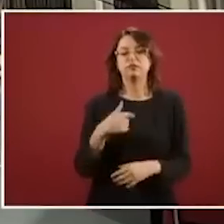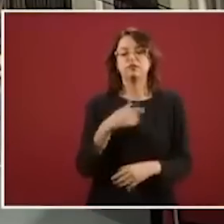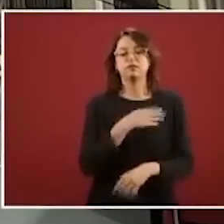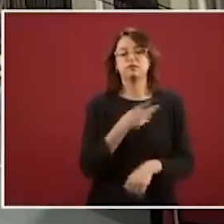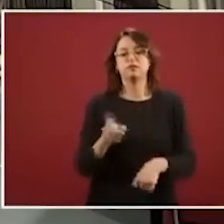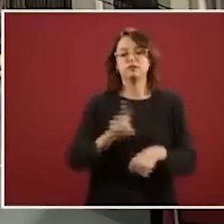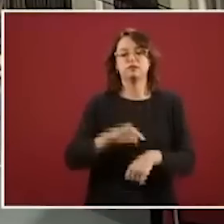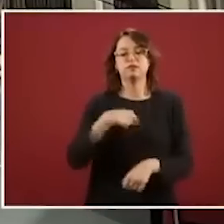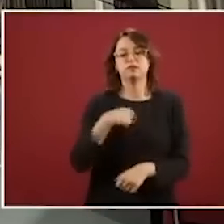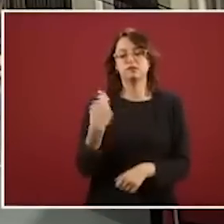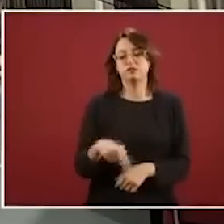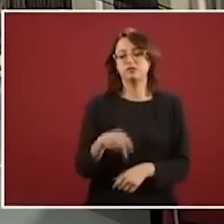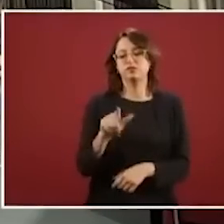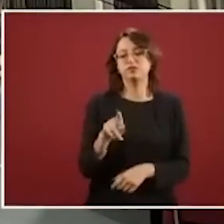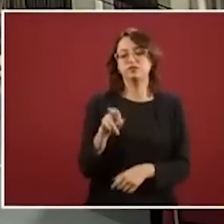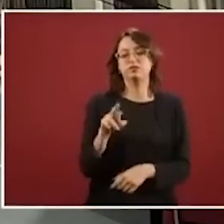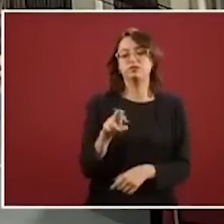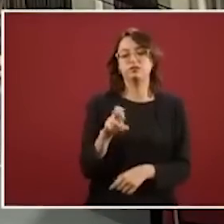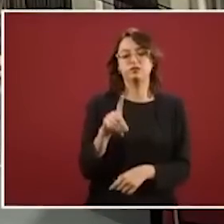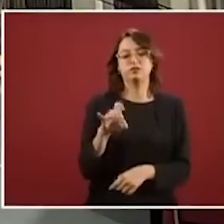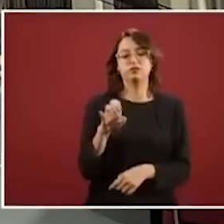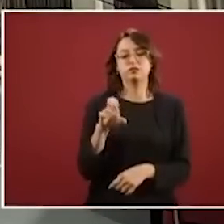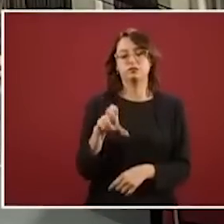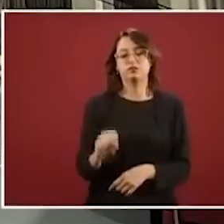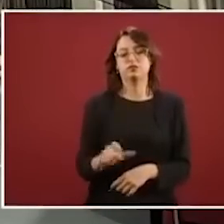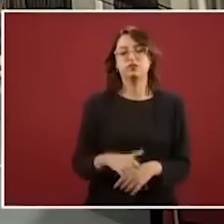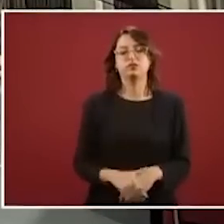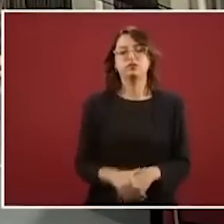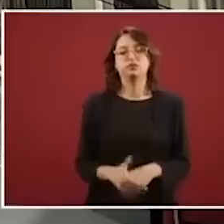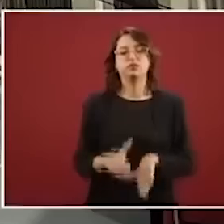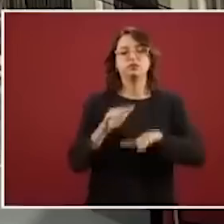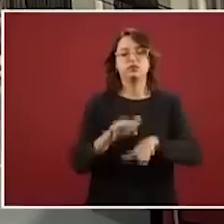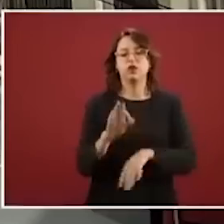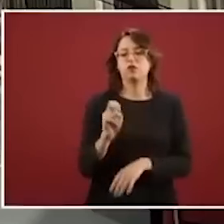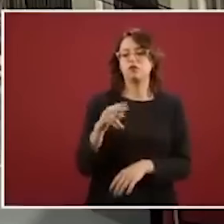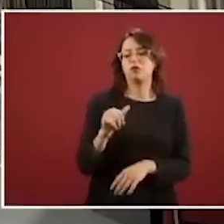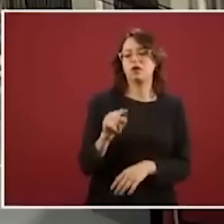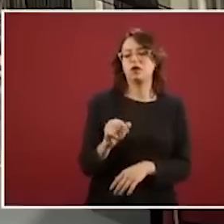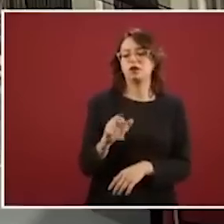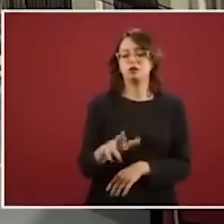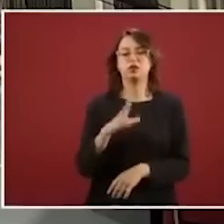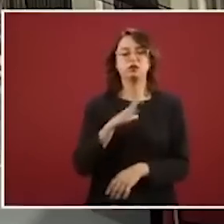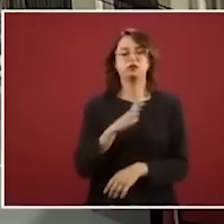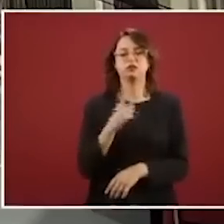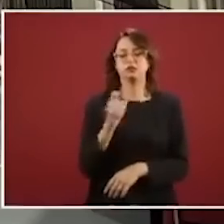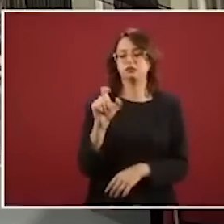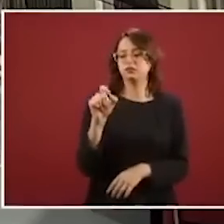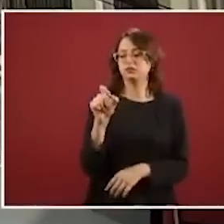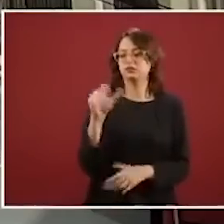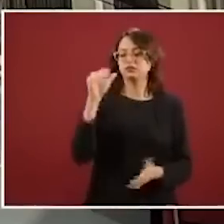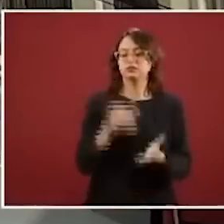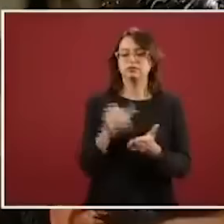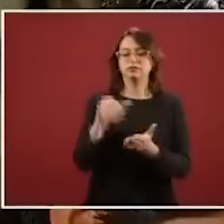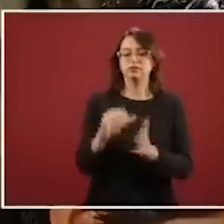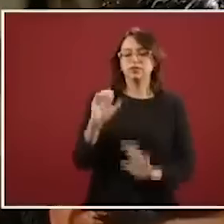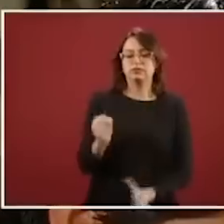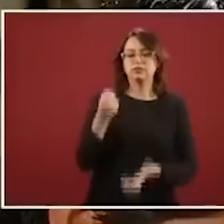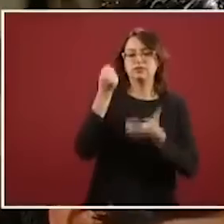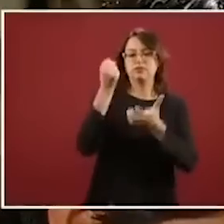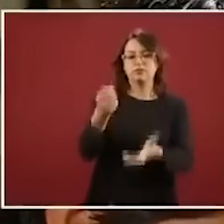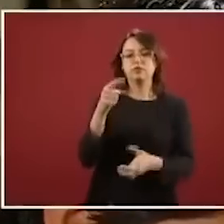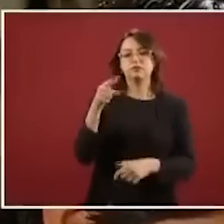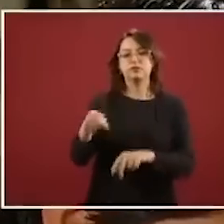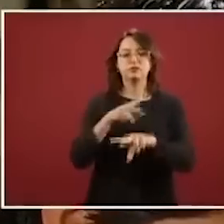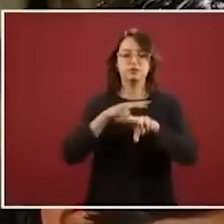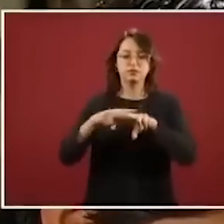Abarlovento Informa, Contraviento y Marea. Para Fonatur, son 120 mil millones de pesos lo que se tiene previsto que se va a invertir en